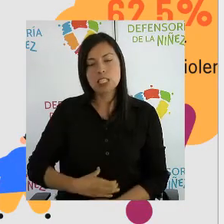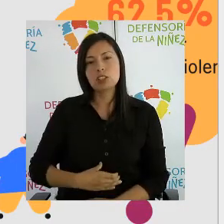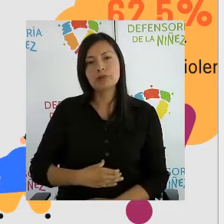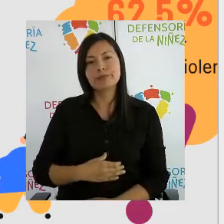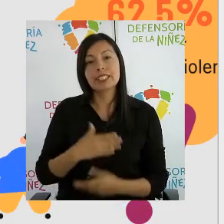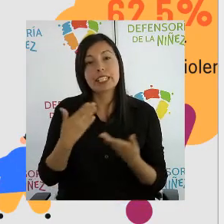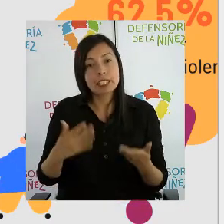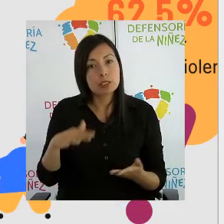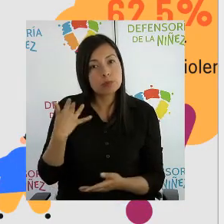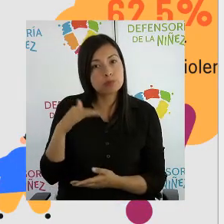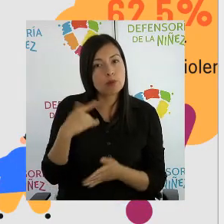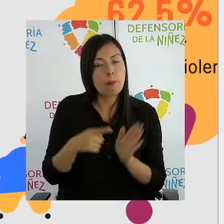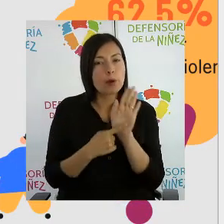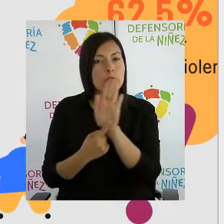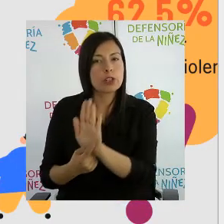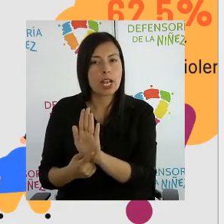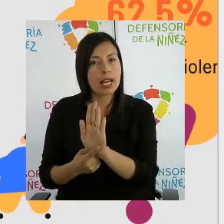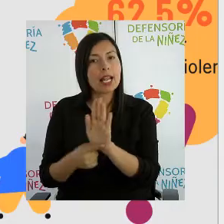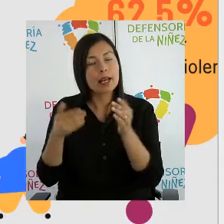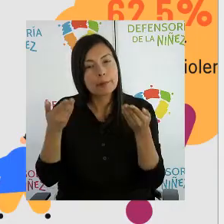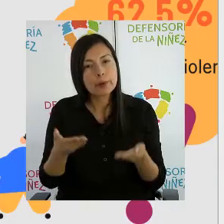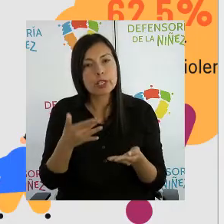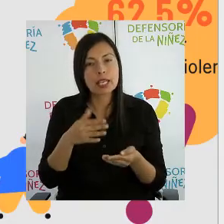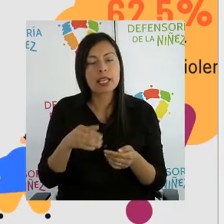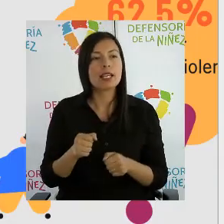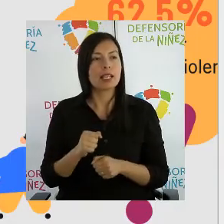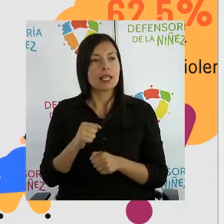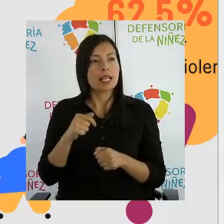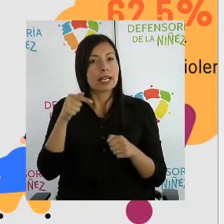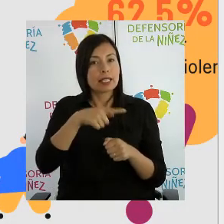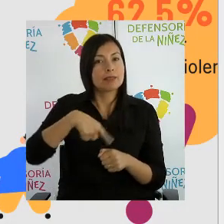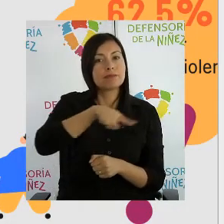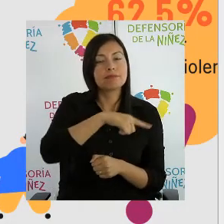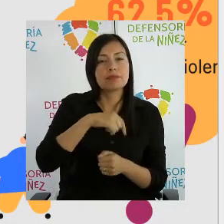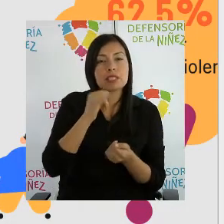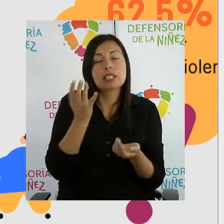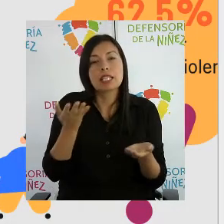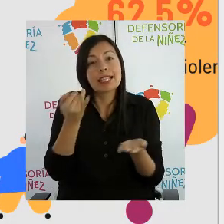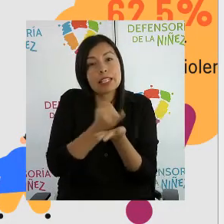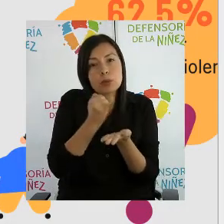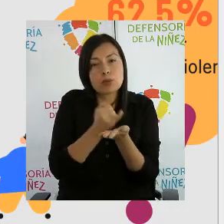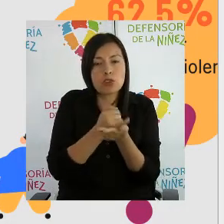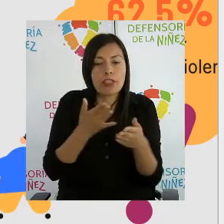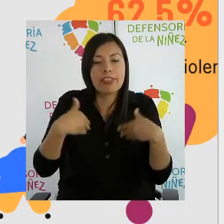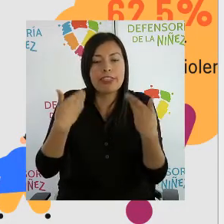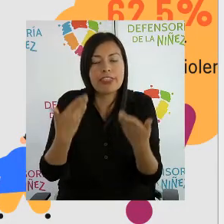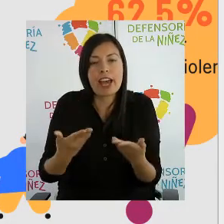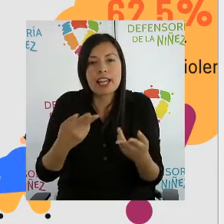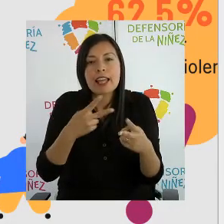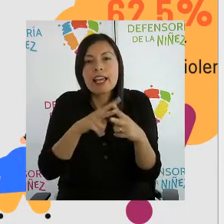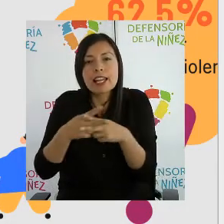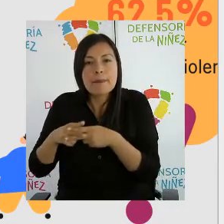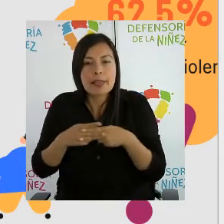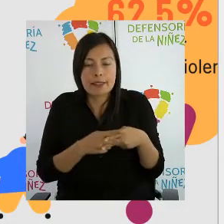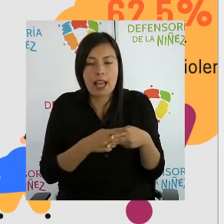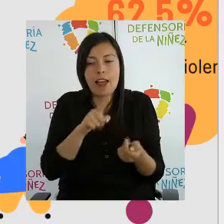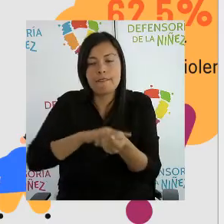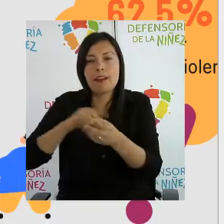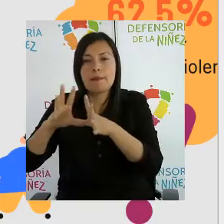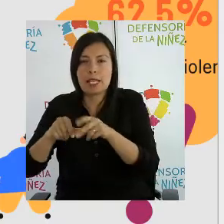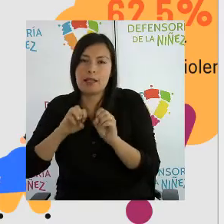abordar, particularmente por la Subsecretaría de la Niñez, que tiene la responsabilidad de entregar las herramientas a las familias para desarrollar una